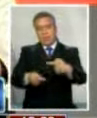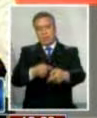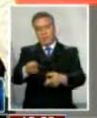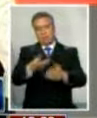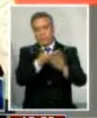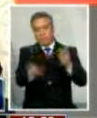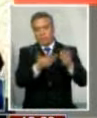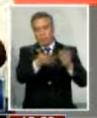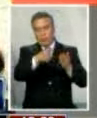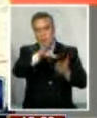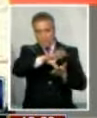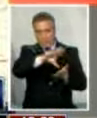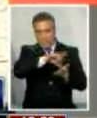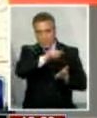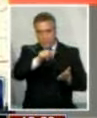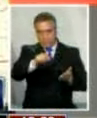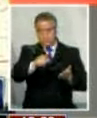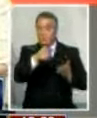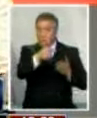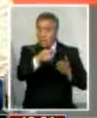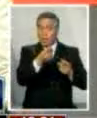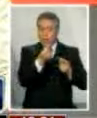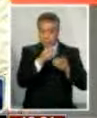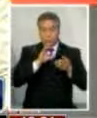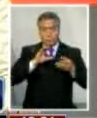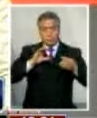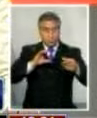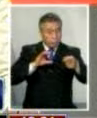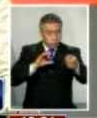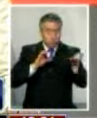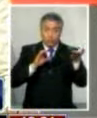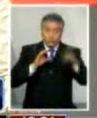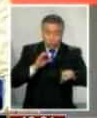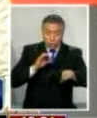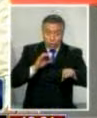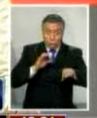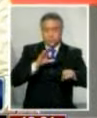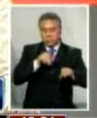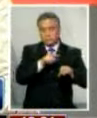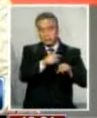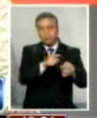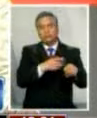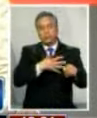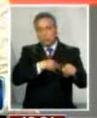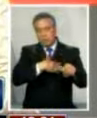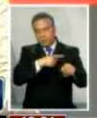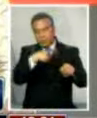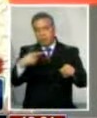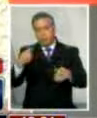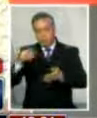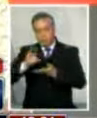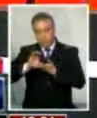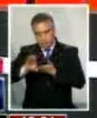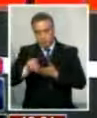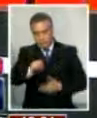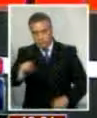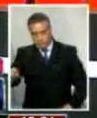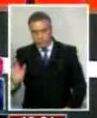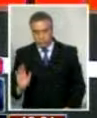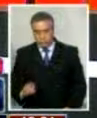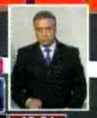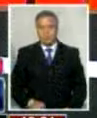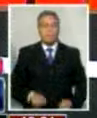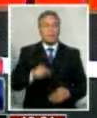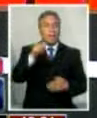La indemnización se debe entregar a los herederos de la persona. ¿Qué pasa con la ley antiterrorista